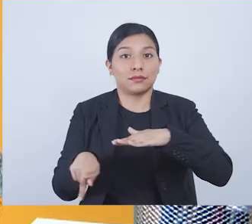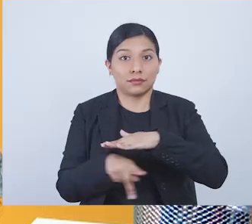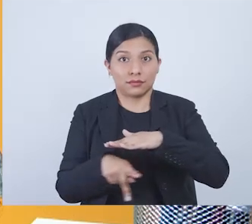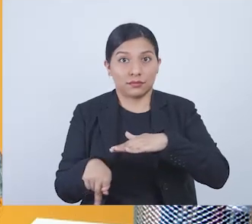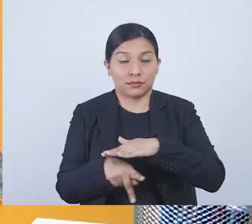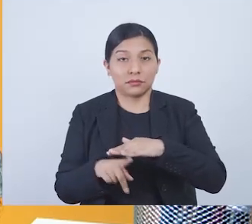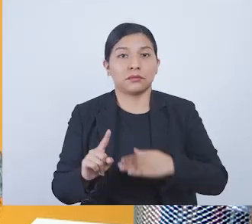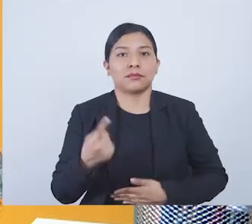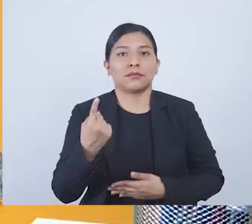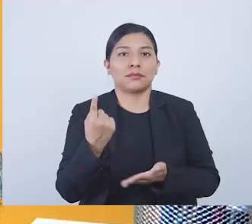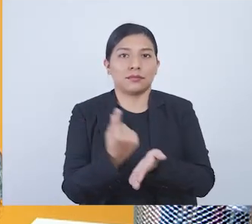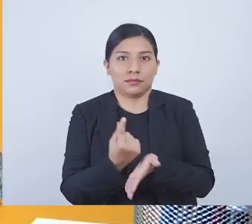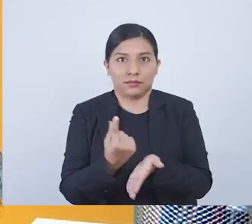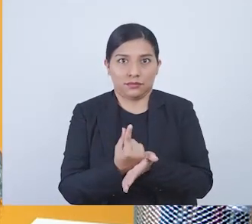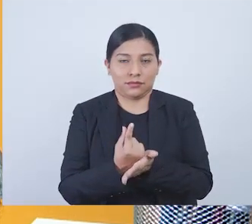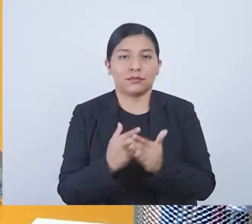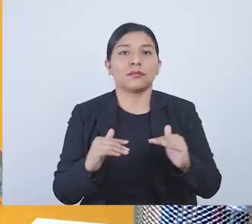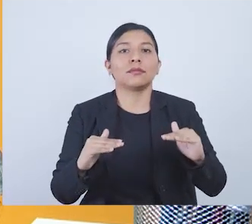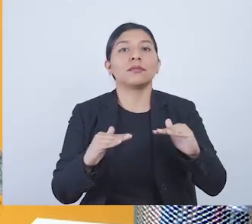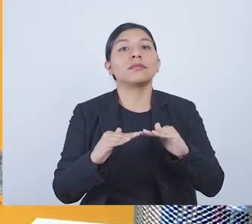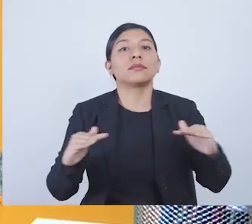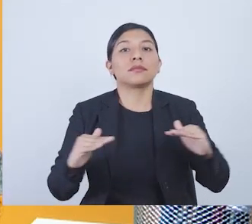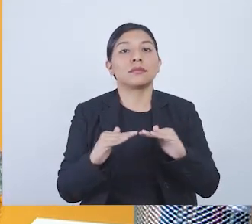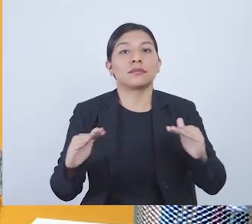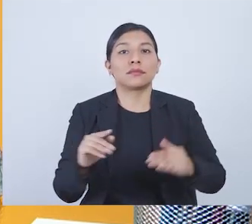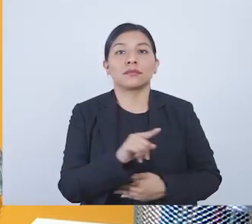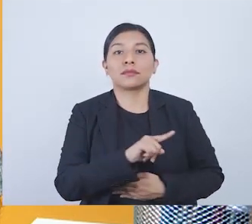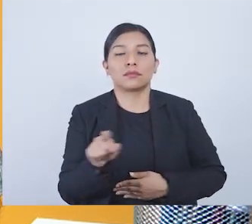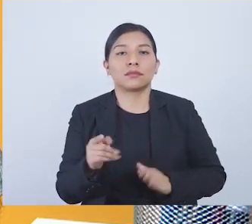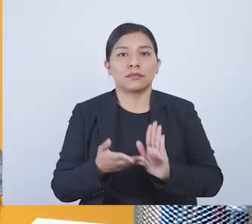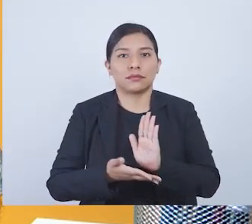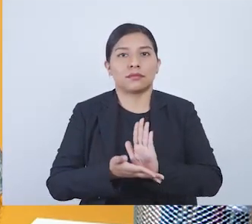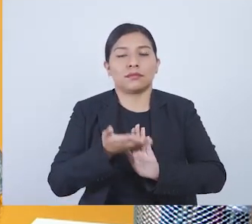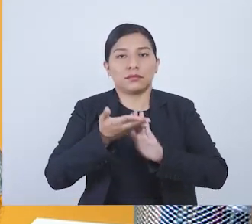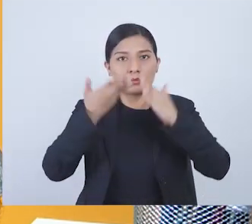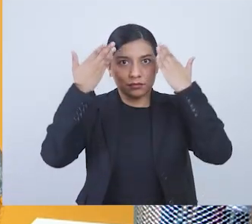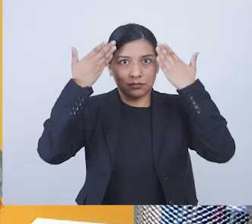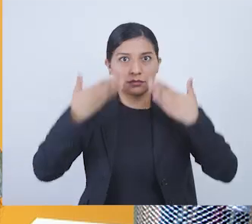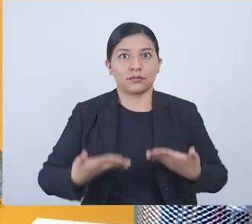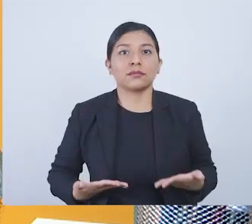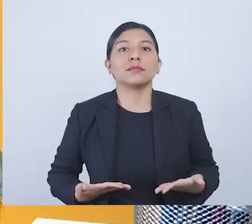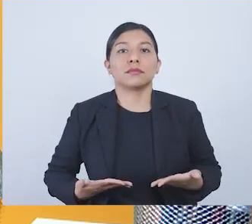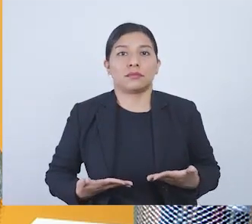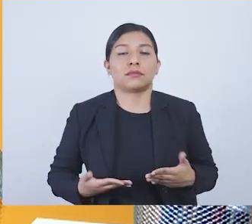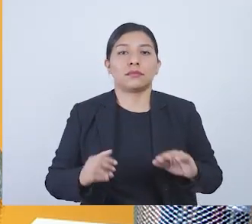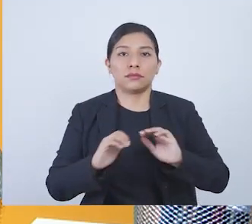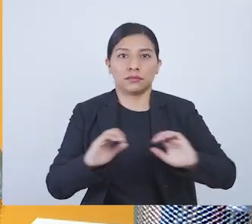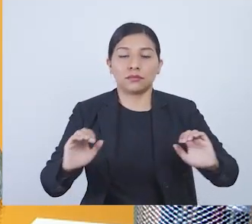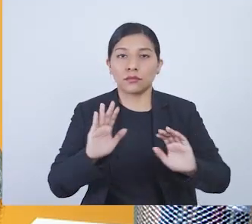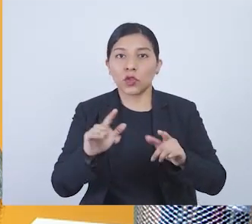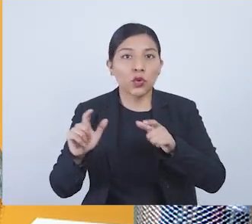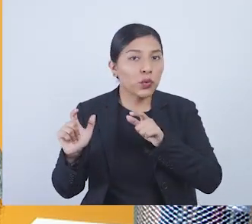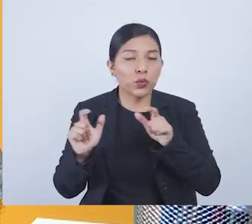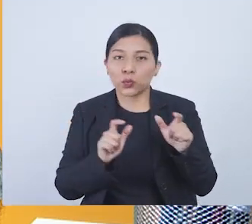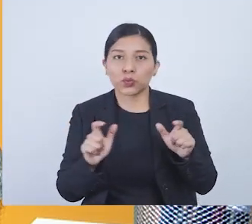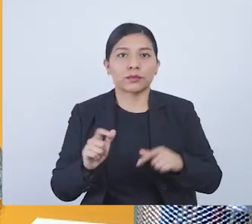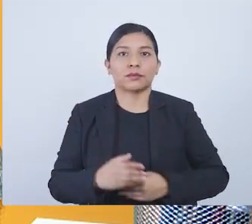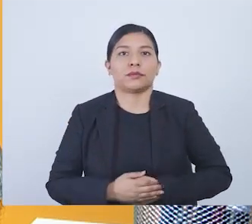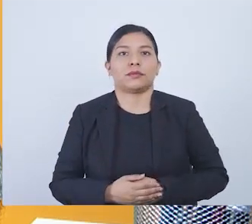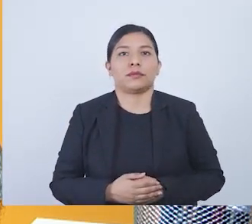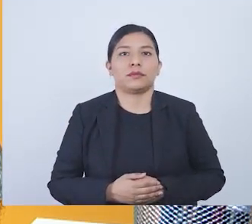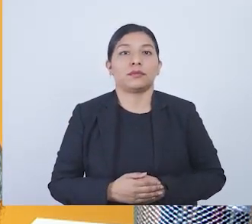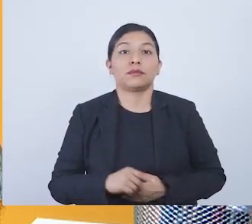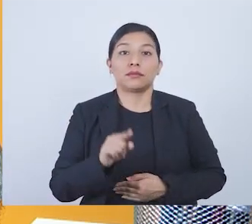el primer grado y el ver el perfil de desarrollo físico que llevan los niños a determinada edad. Y